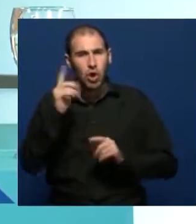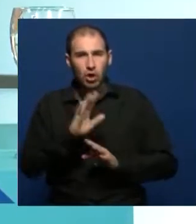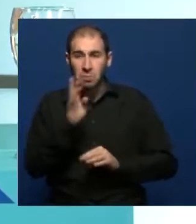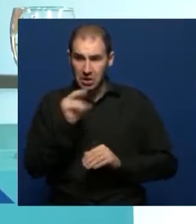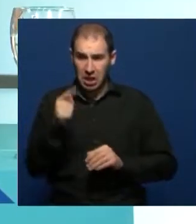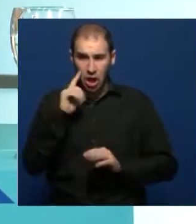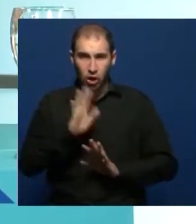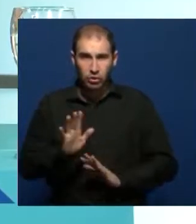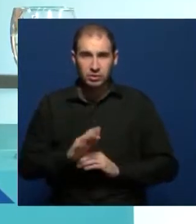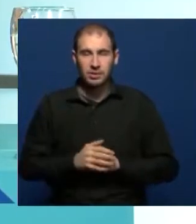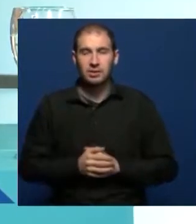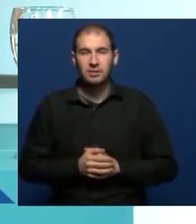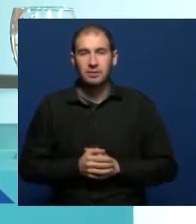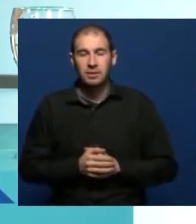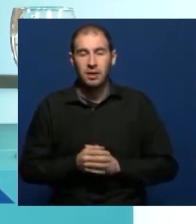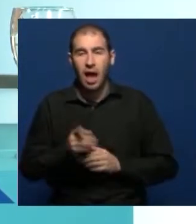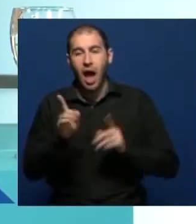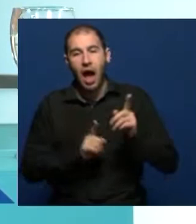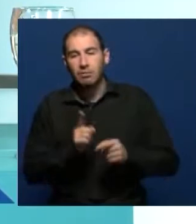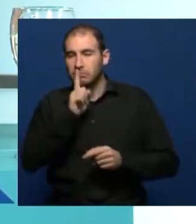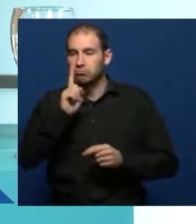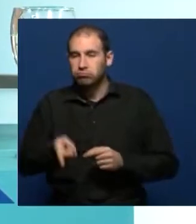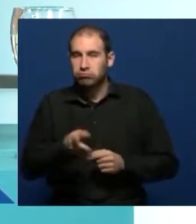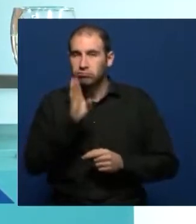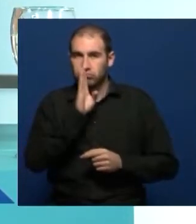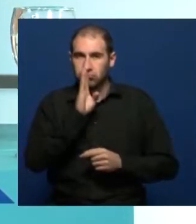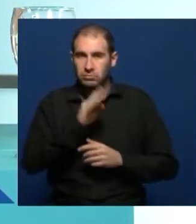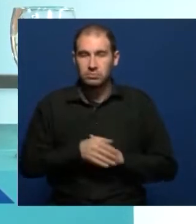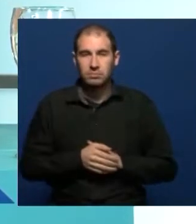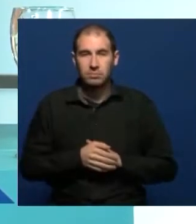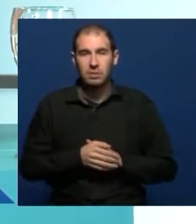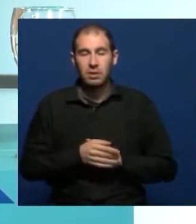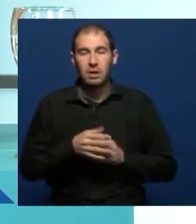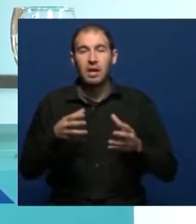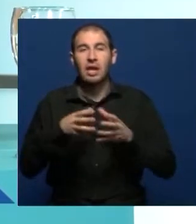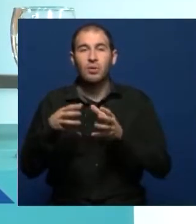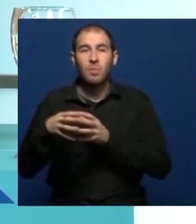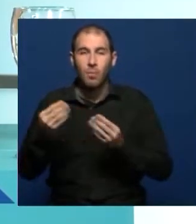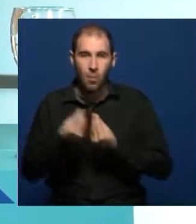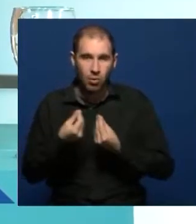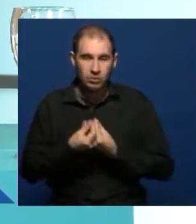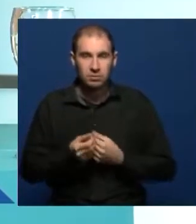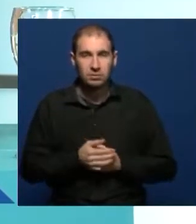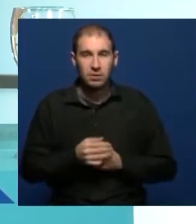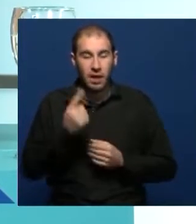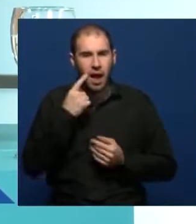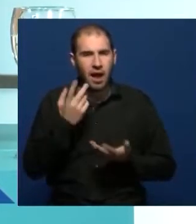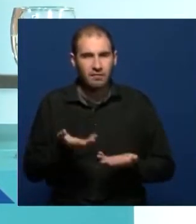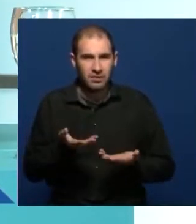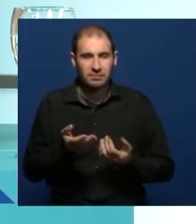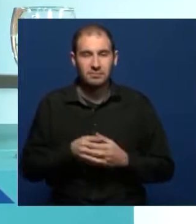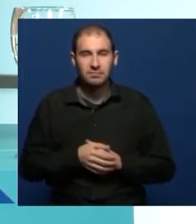propias mujeres y silenciados o invisibilizados por muchas instituciones. Entonces dijimos, bueno,